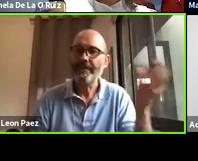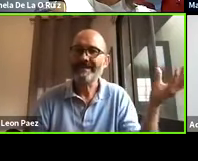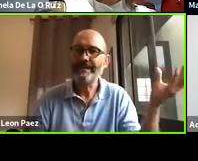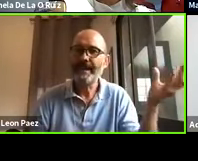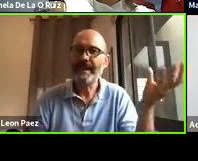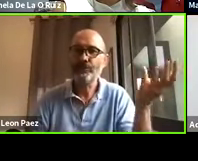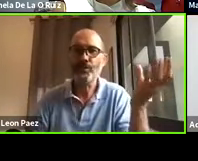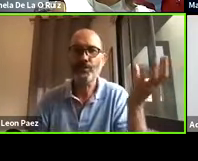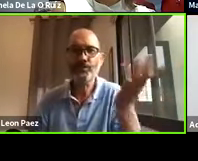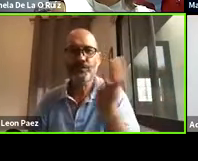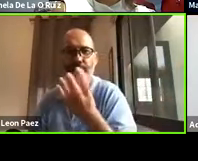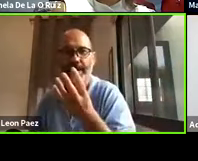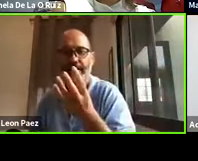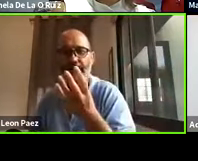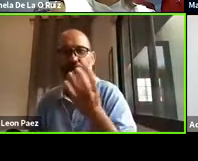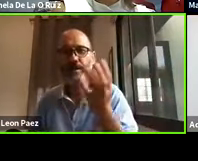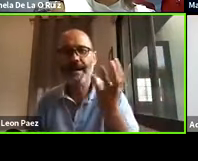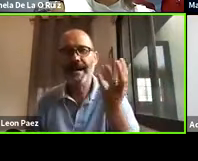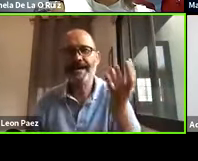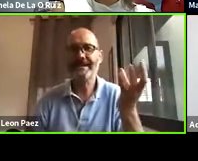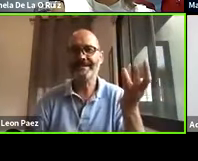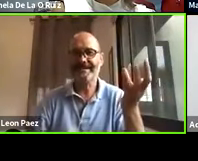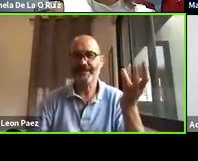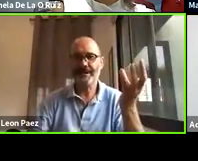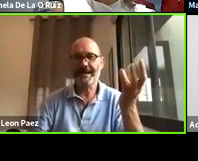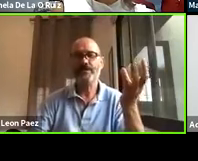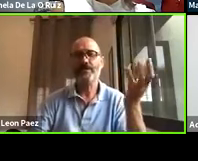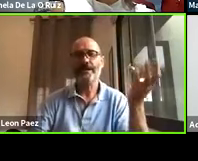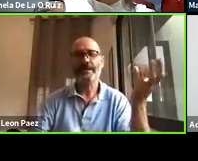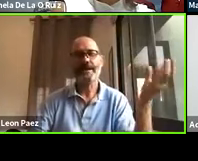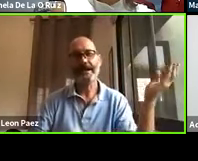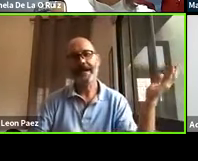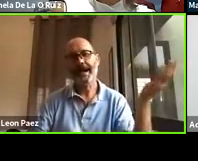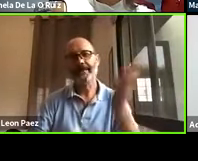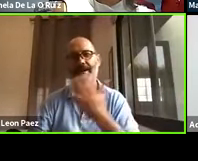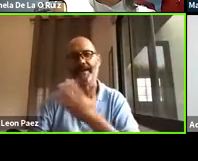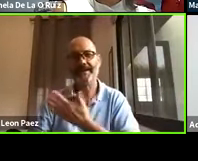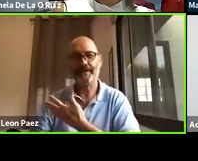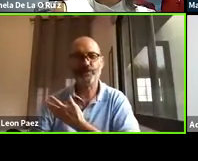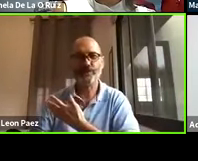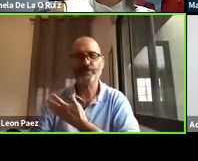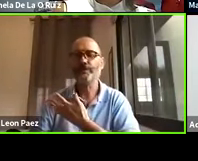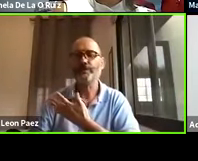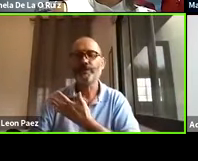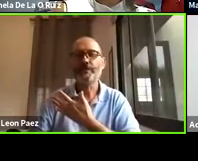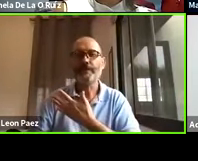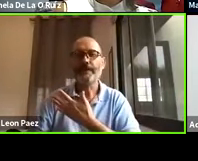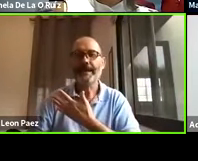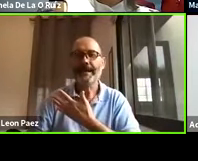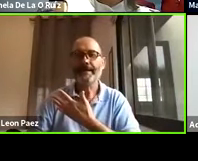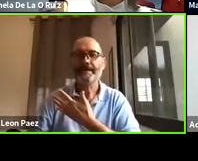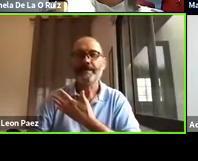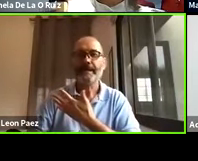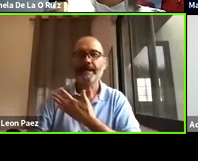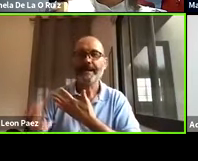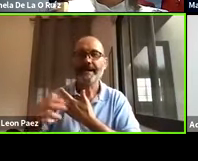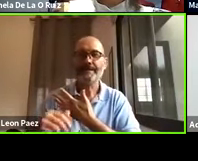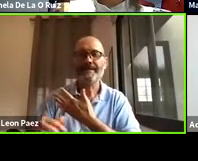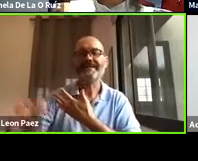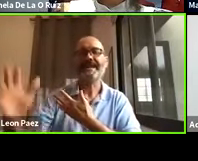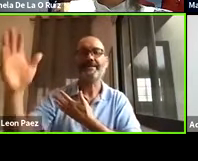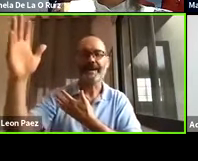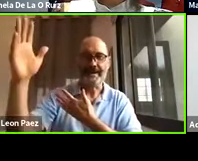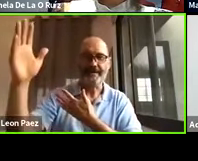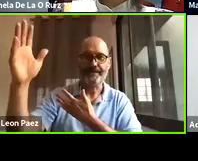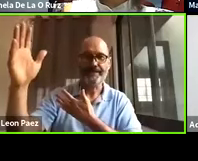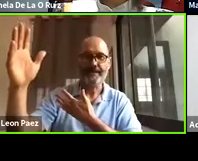va a ser el autobús que va a recoger a aysa y se está esperando ella deja que pase en autobús verdad y ella